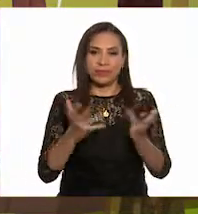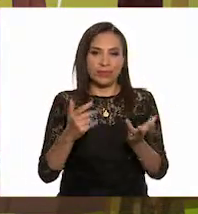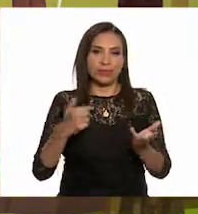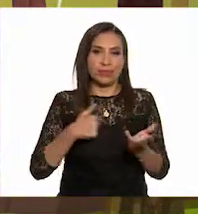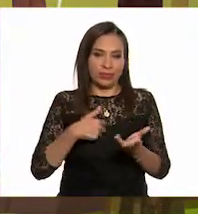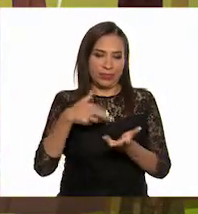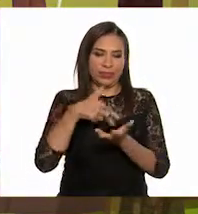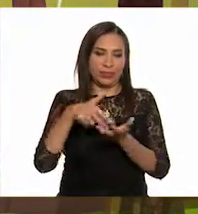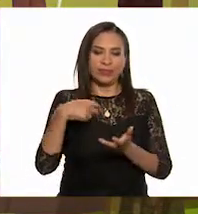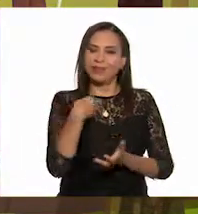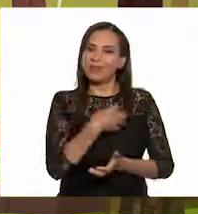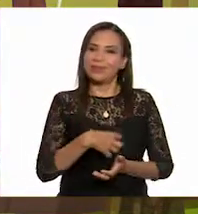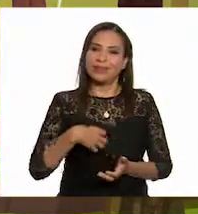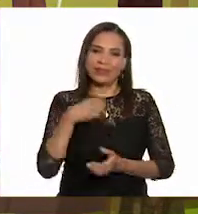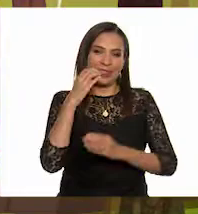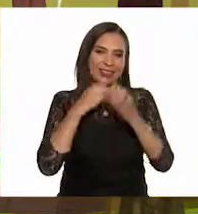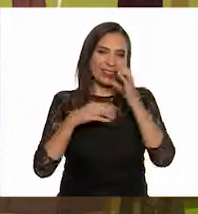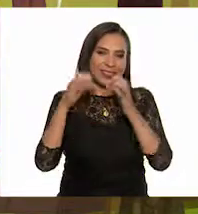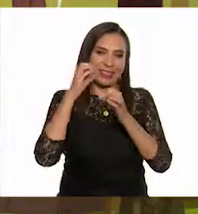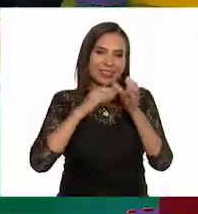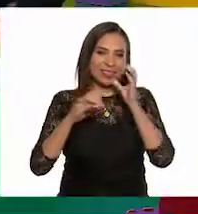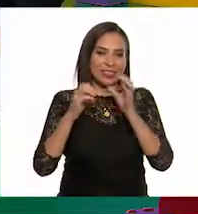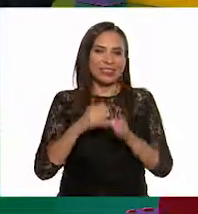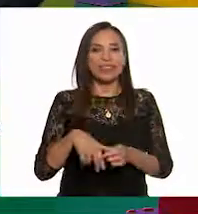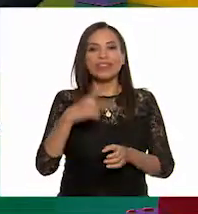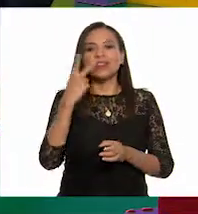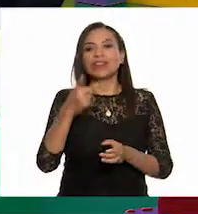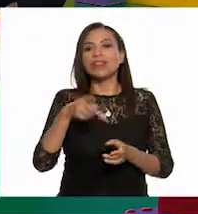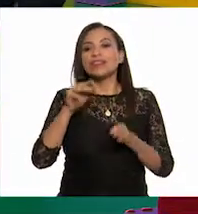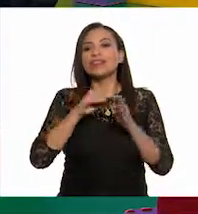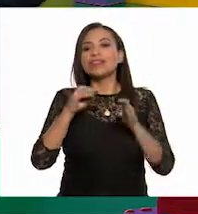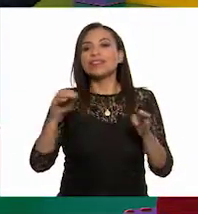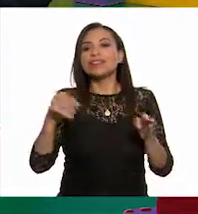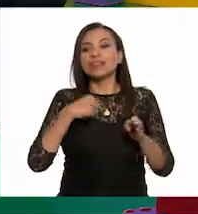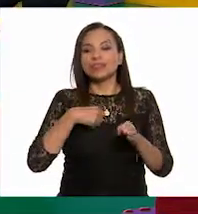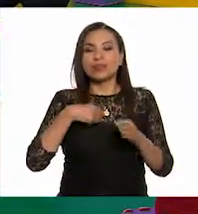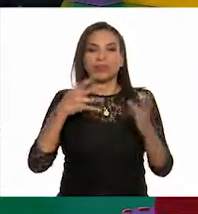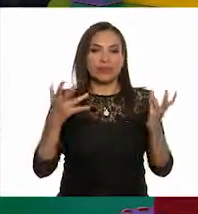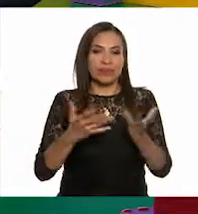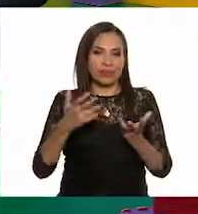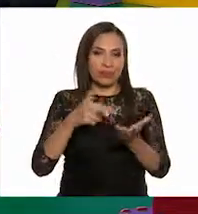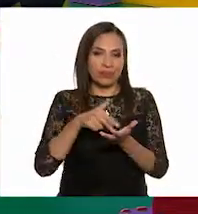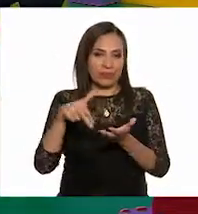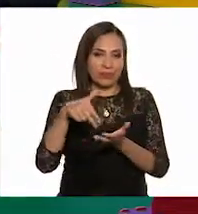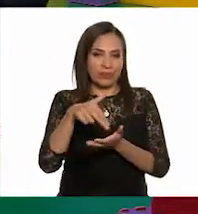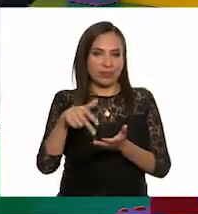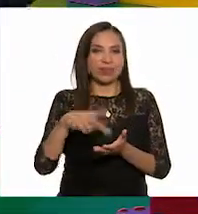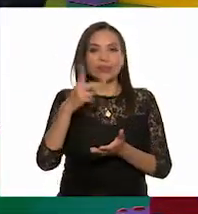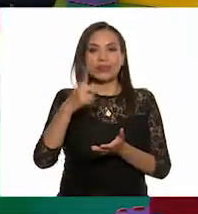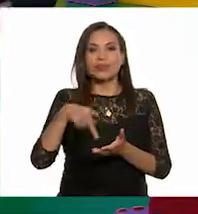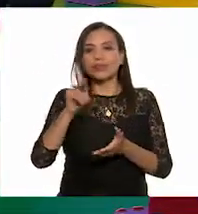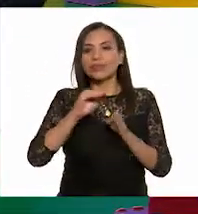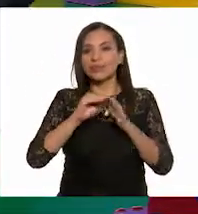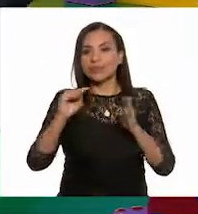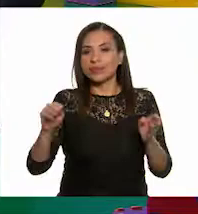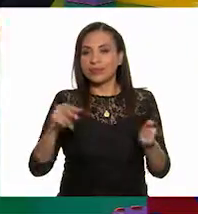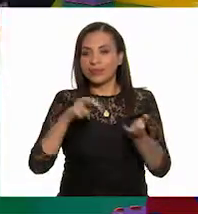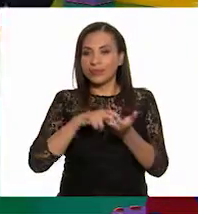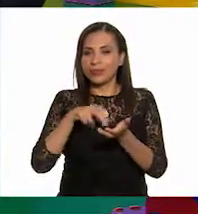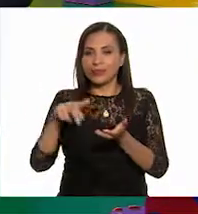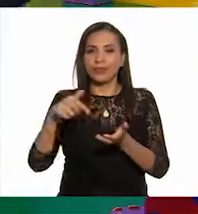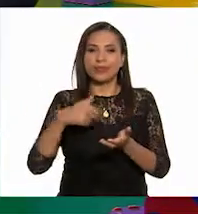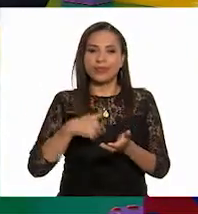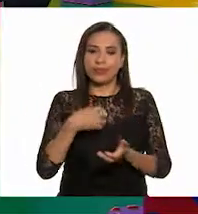pie, contento cantaré. 2 kilómetros a pie, ya hice, 2 kilómetros a